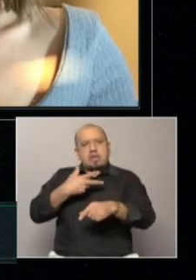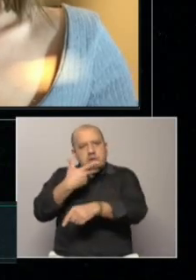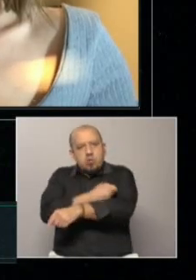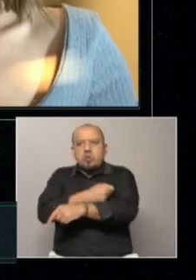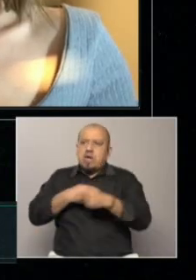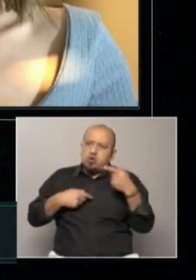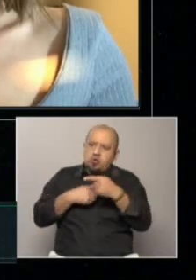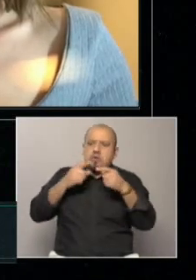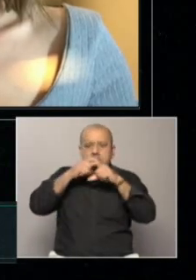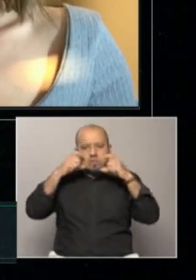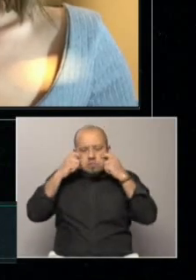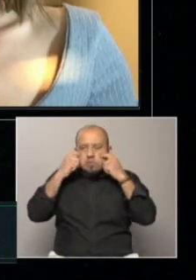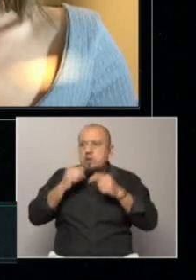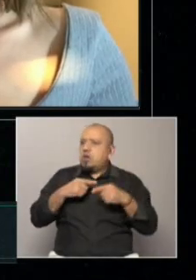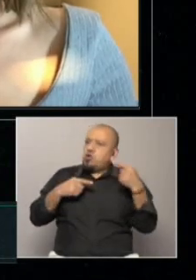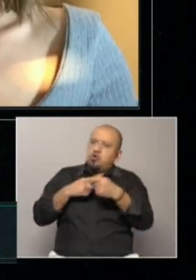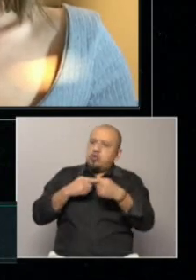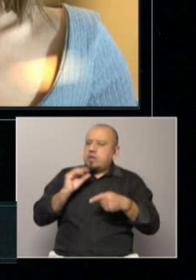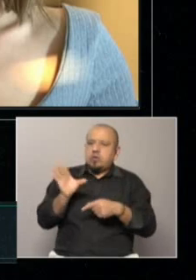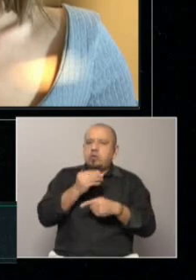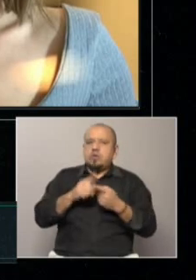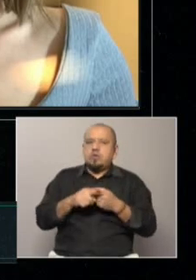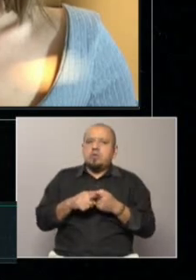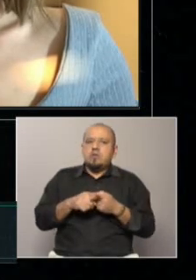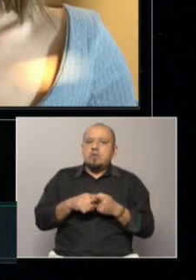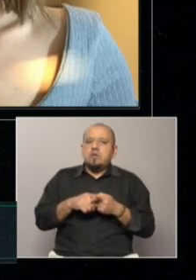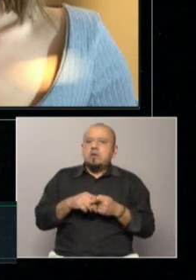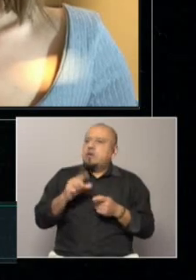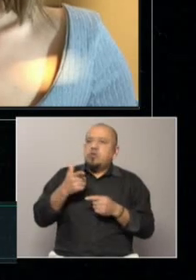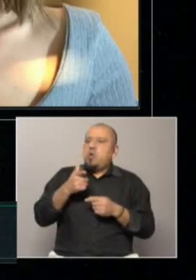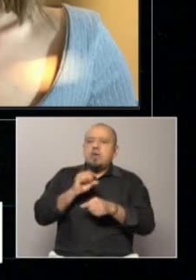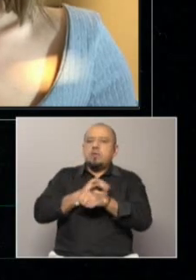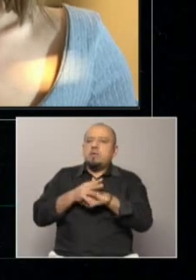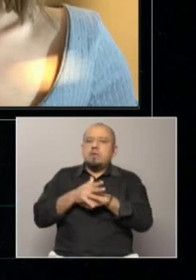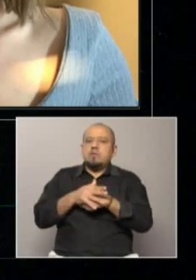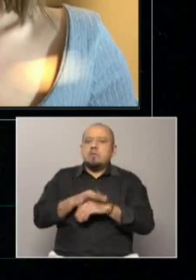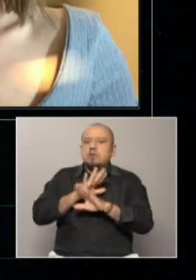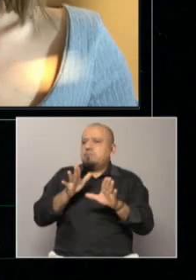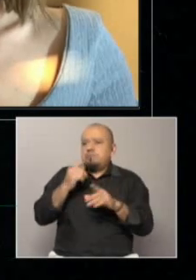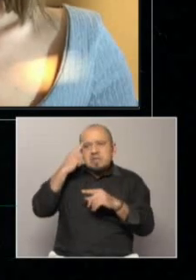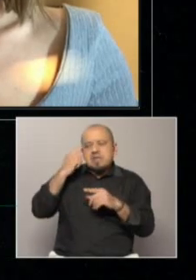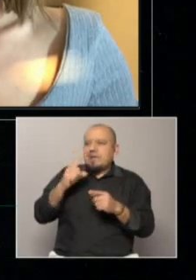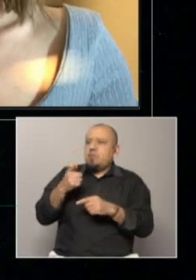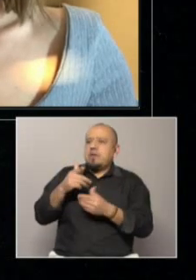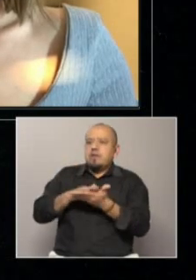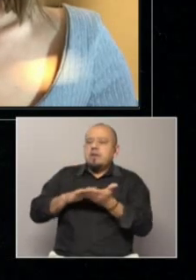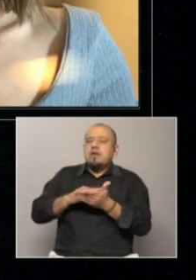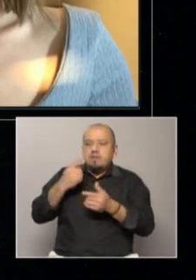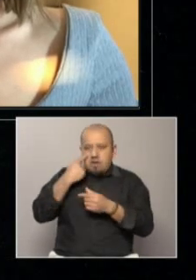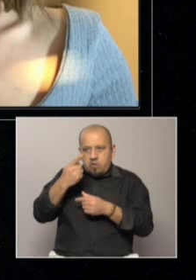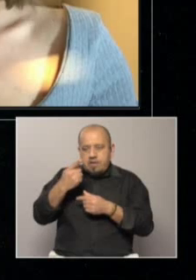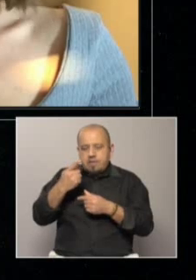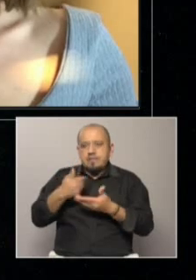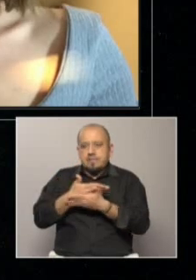barbijo, que están en contra de, bueno, están en contra de casi todo. Que no existe el COVID. Nada, no creen en básicamente nada, así que los invitamos a ver